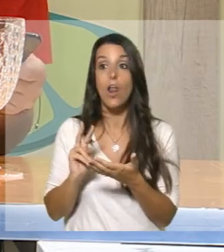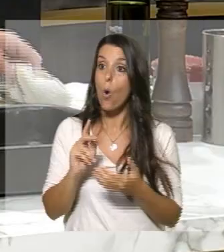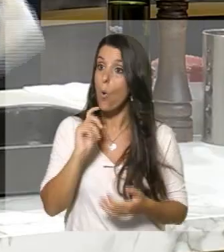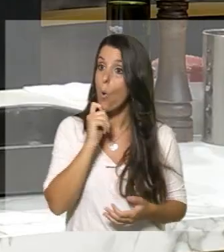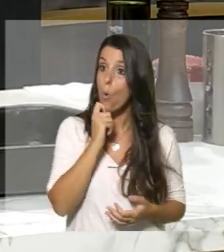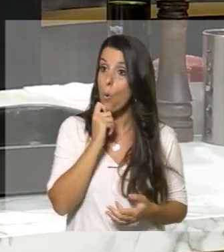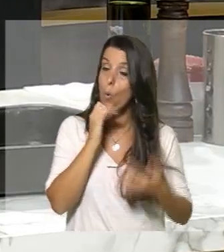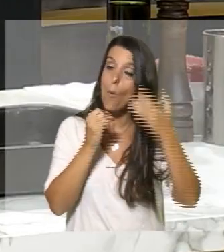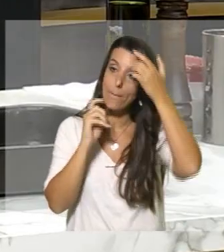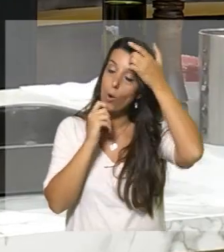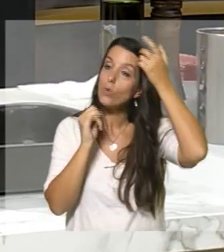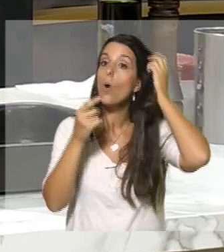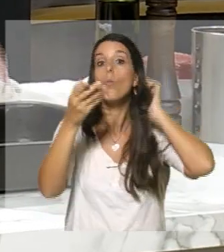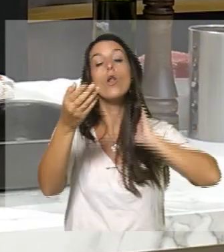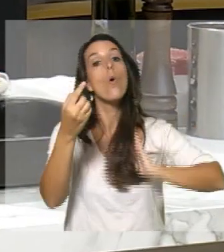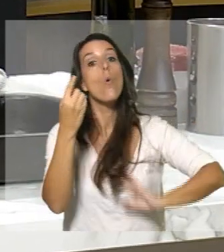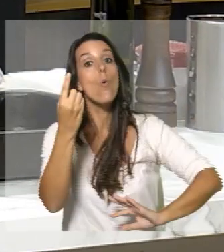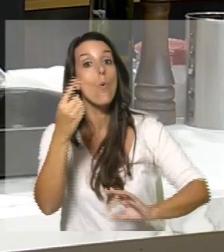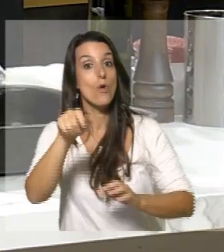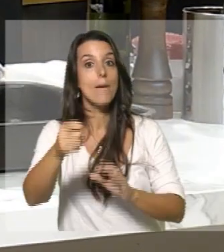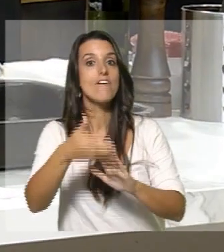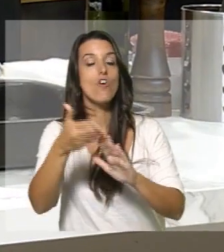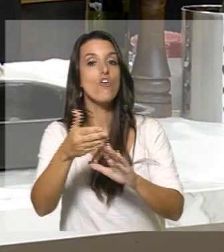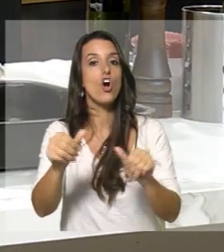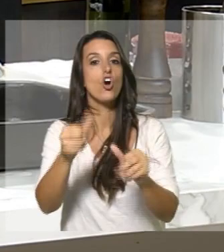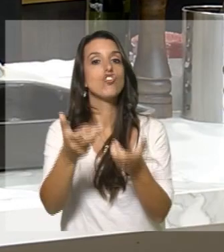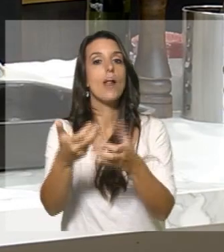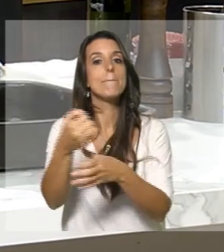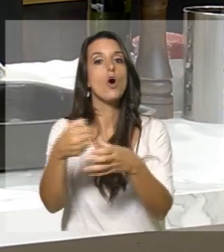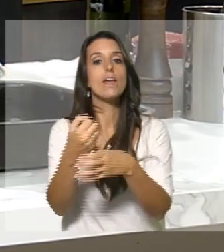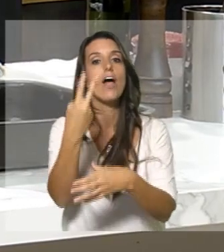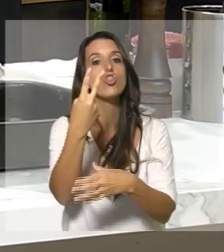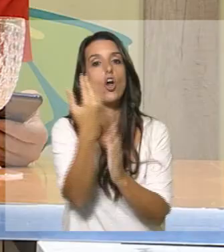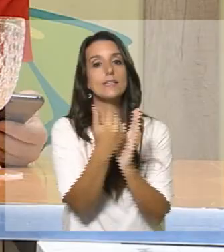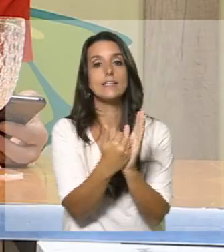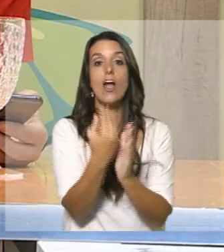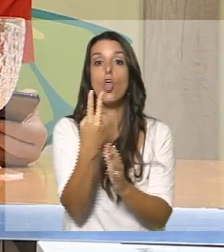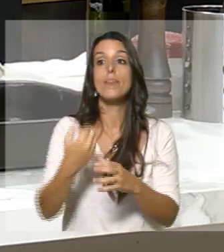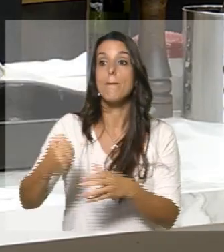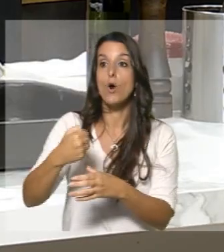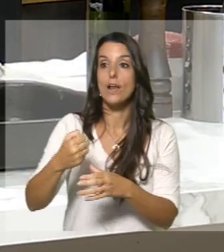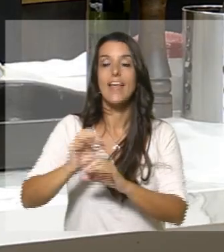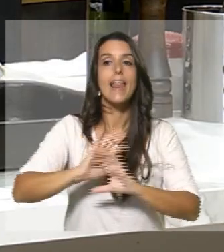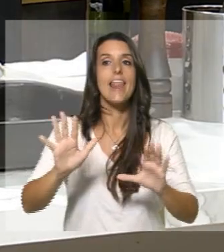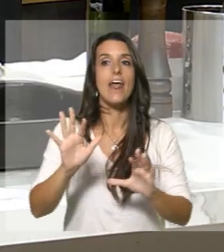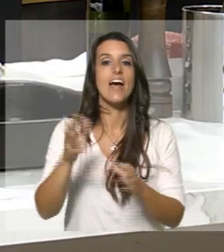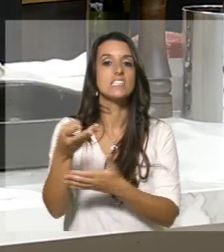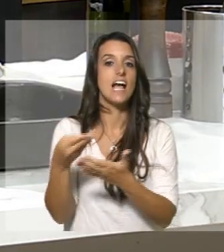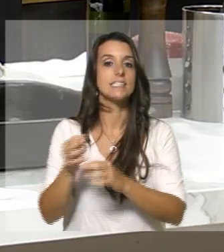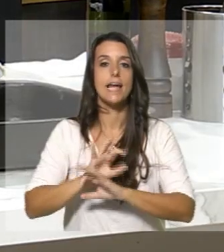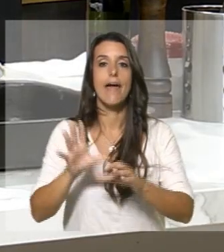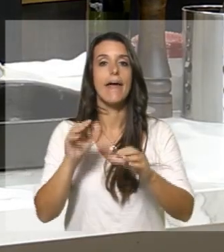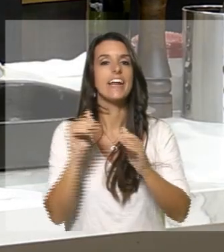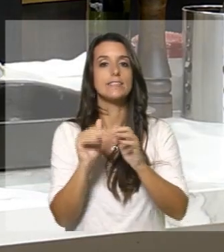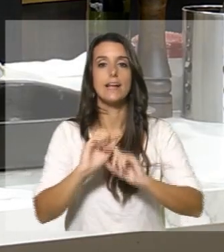miramos siempre. Bueno, una de los programas vamos a hacer polenta. Dos recetas distintas con polenta. Bueno, bien. Ninguna es con salsa ni